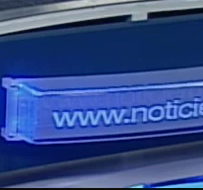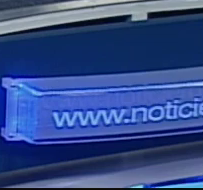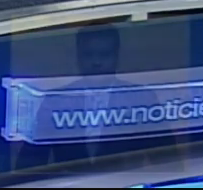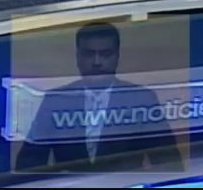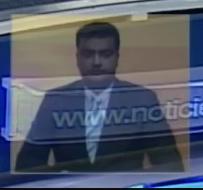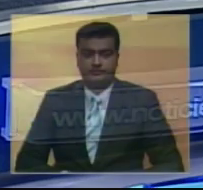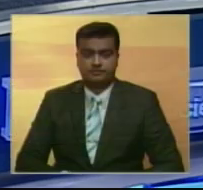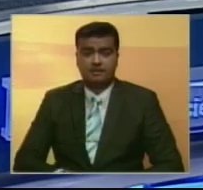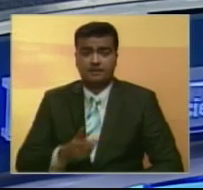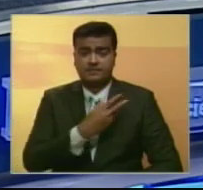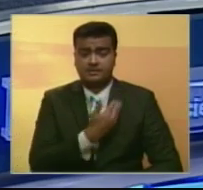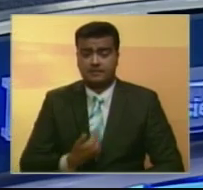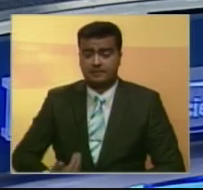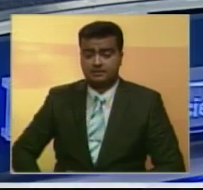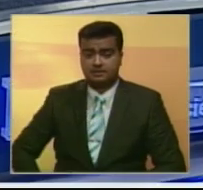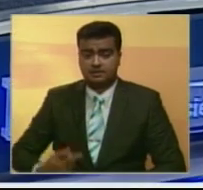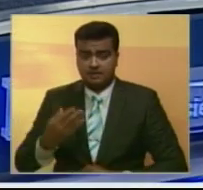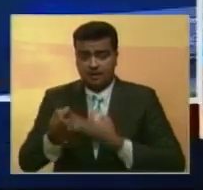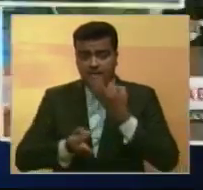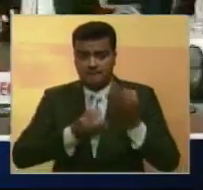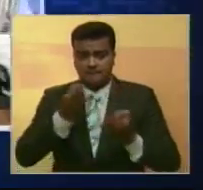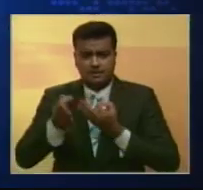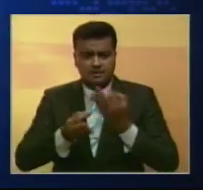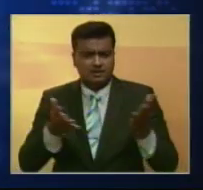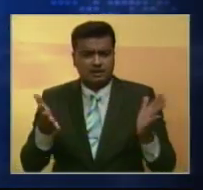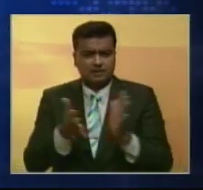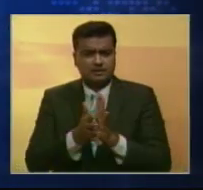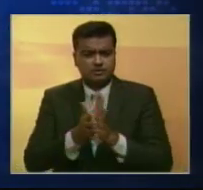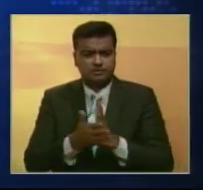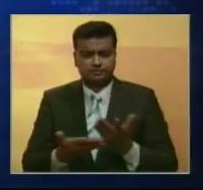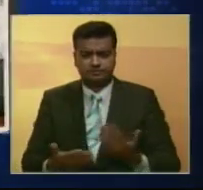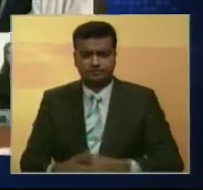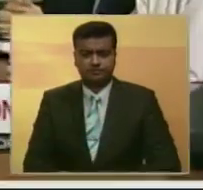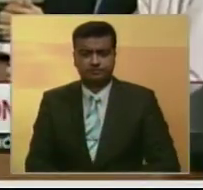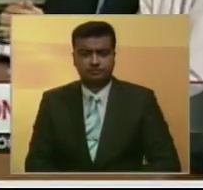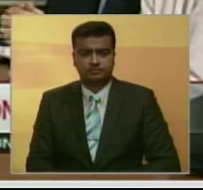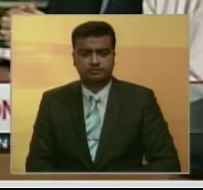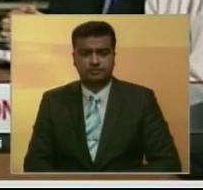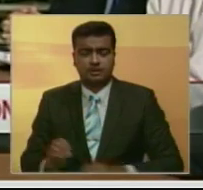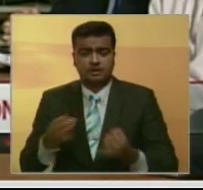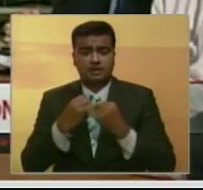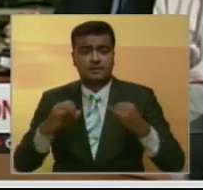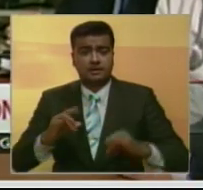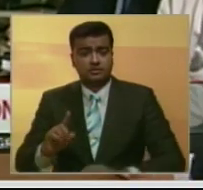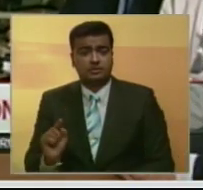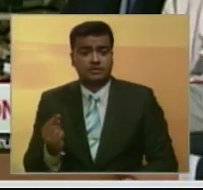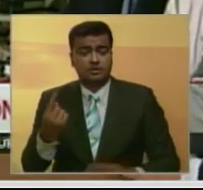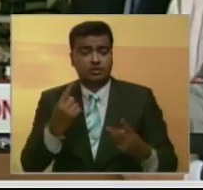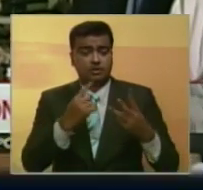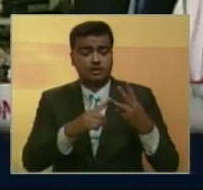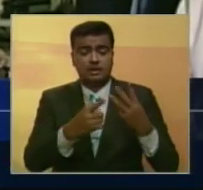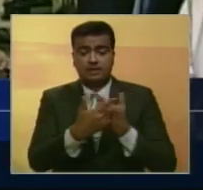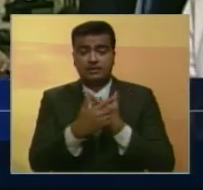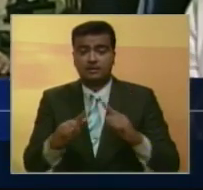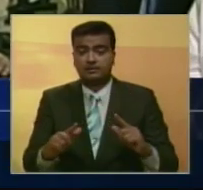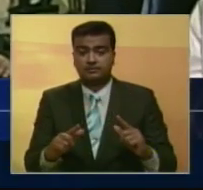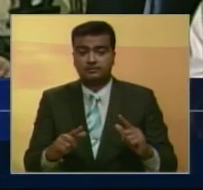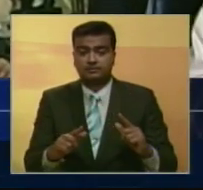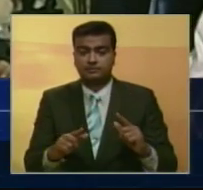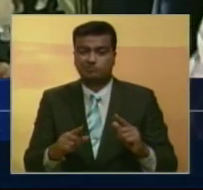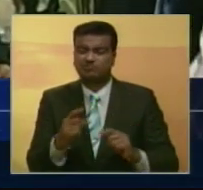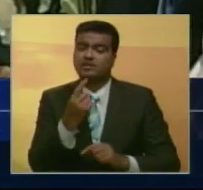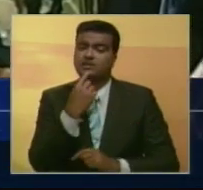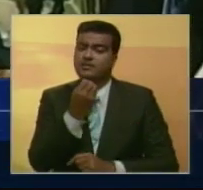de emergencia económica que aplicará el gobierno nacional. Escuchemos. Independencia, soberanía y libertad que definen